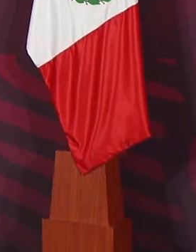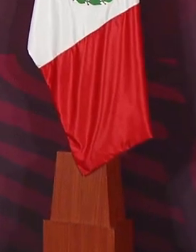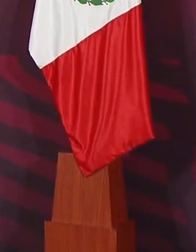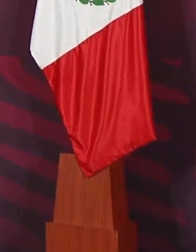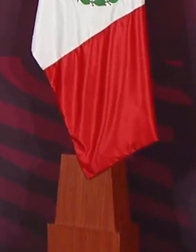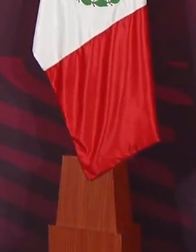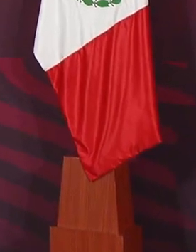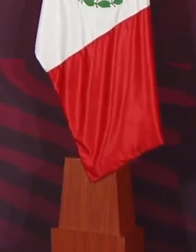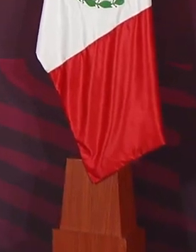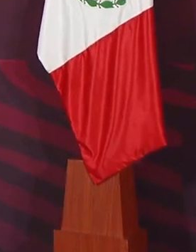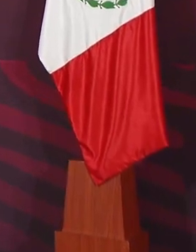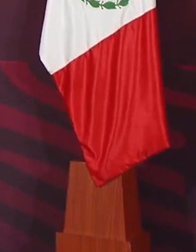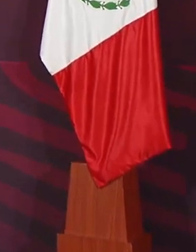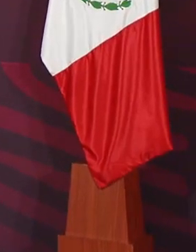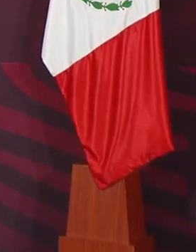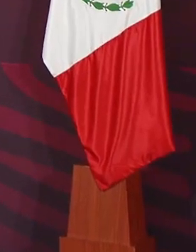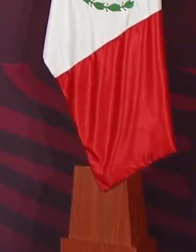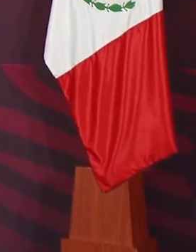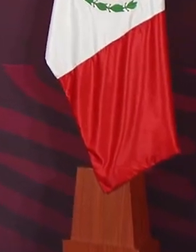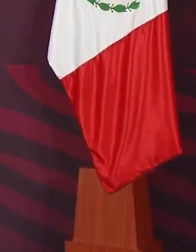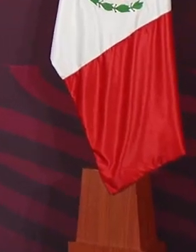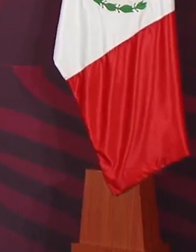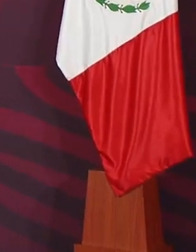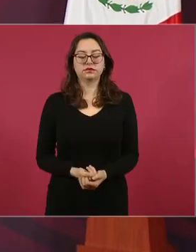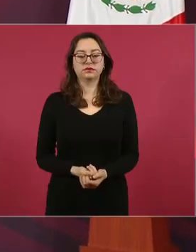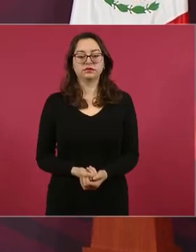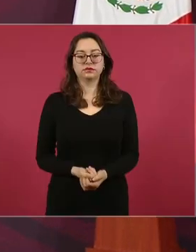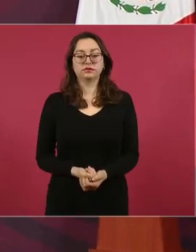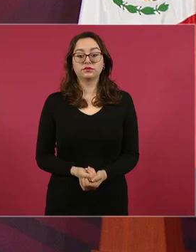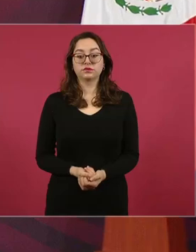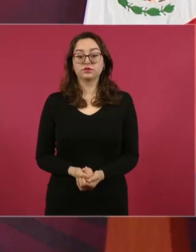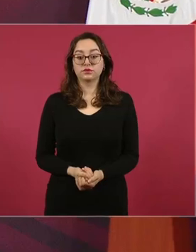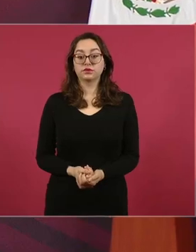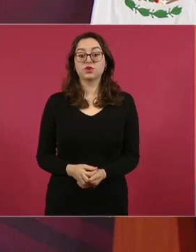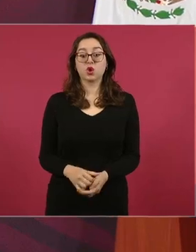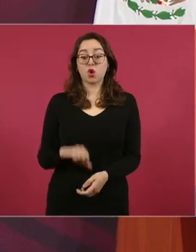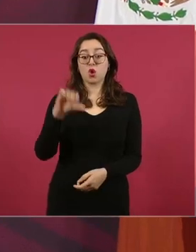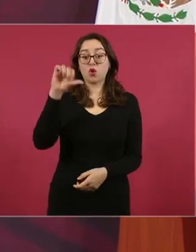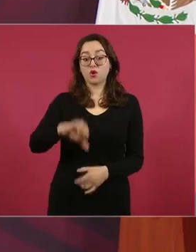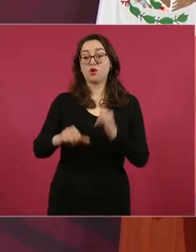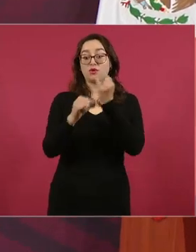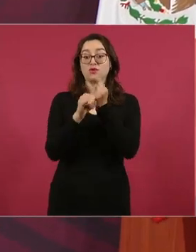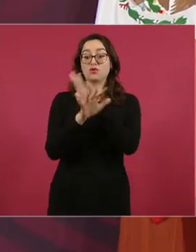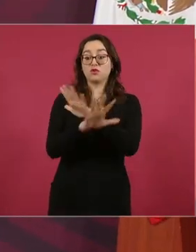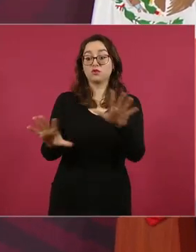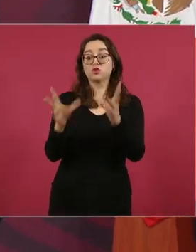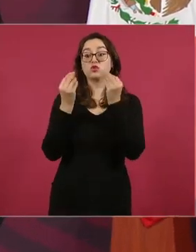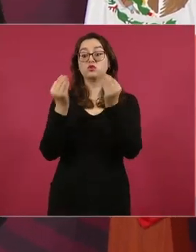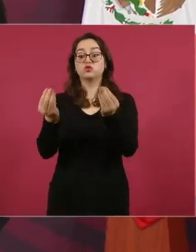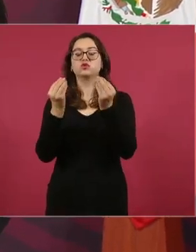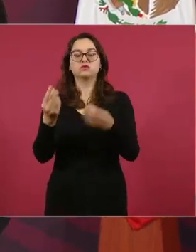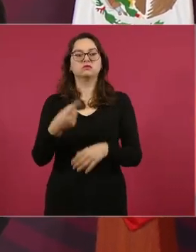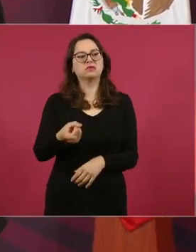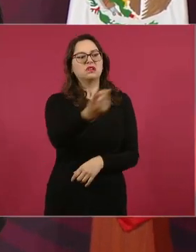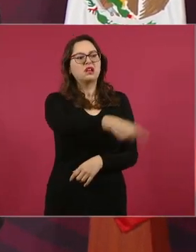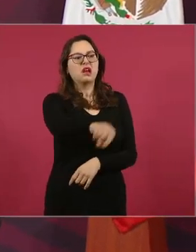La mejor manera de enfrentar a los manipuladores es